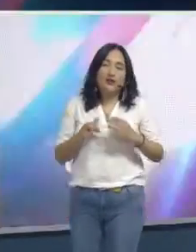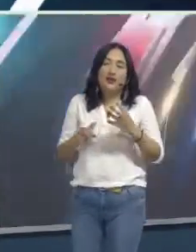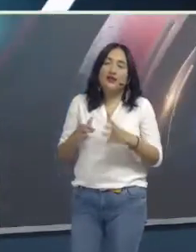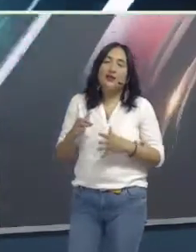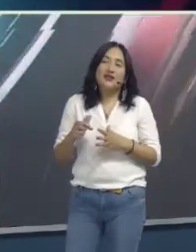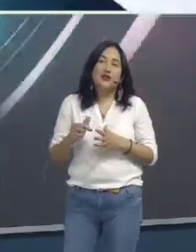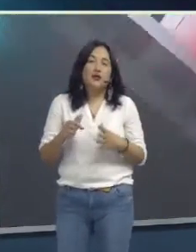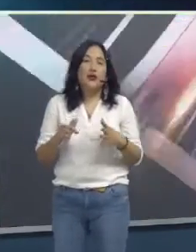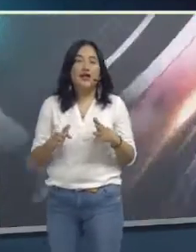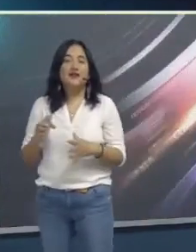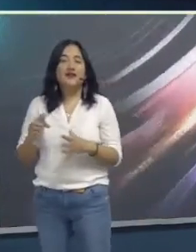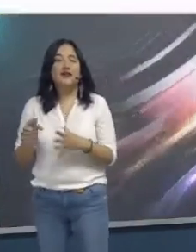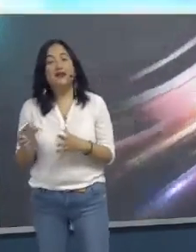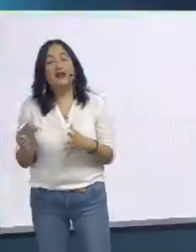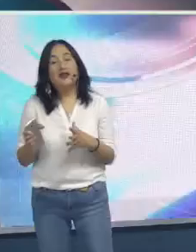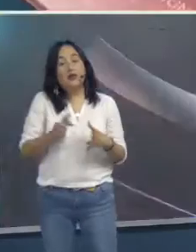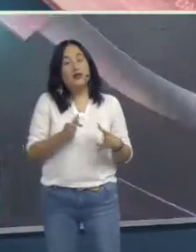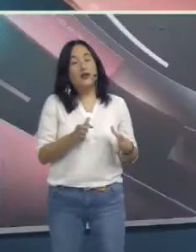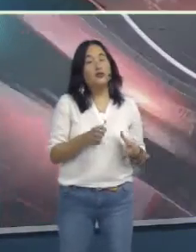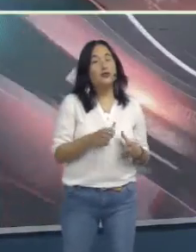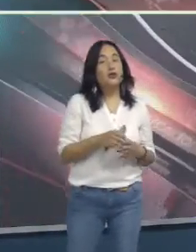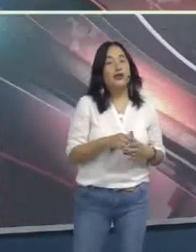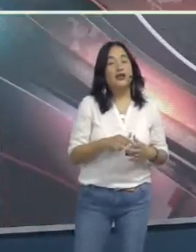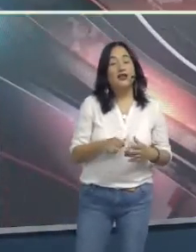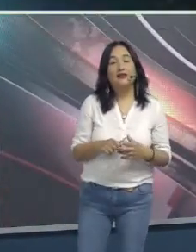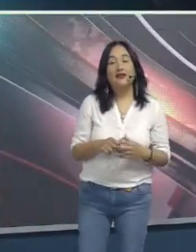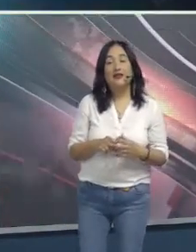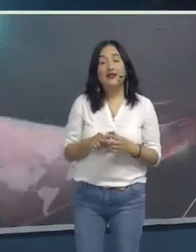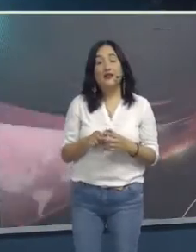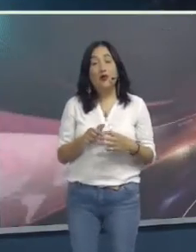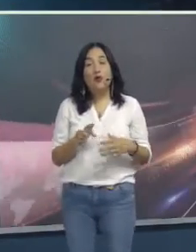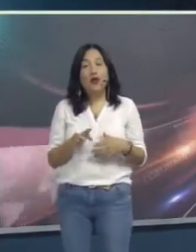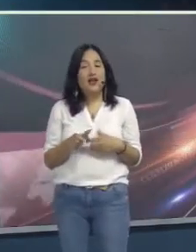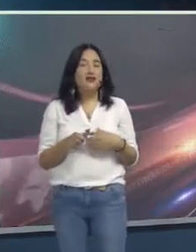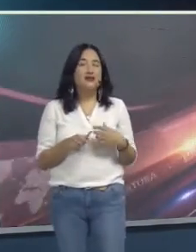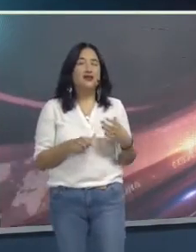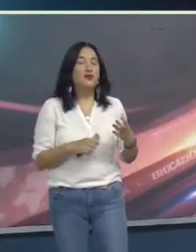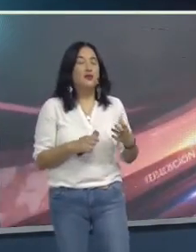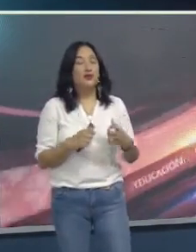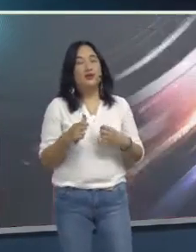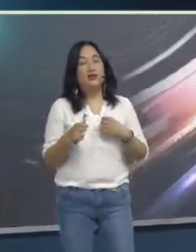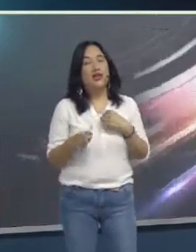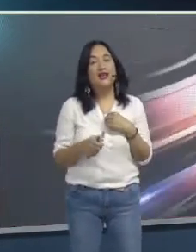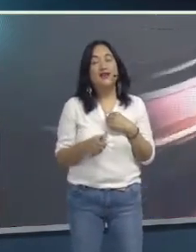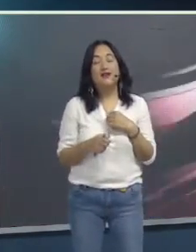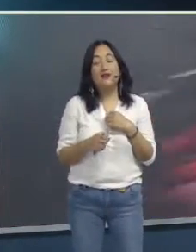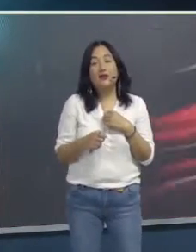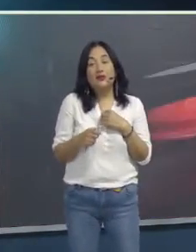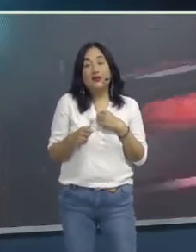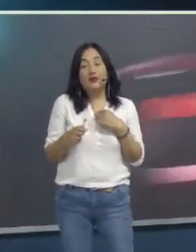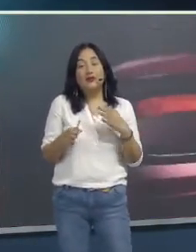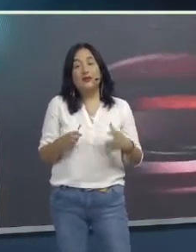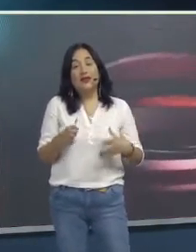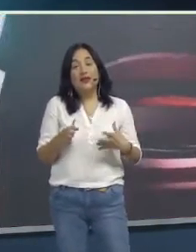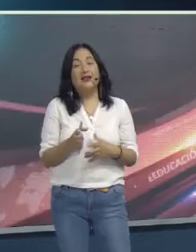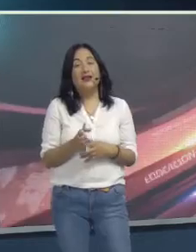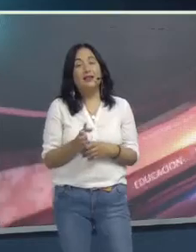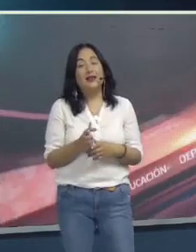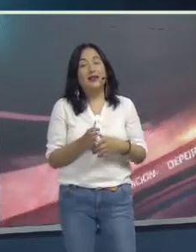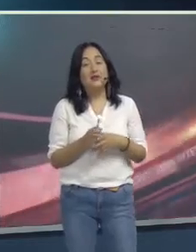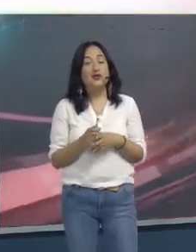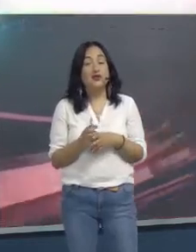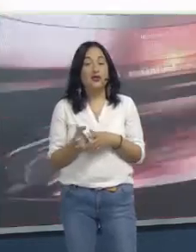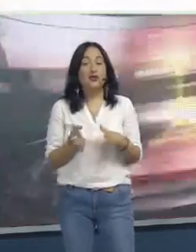consultarle cuál ha sido su balance de esta fase 1 que tuvo que atravesar San Juan, entre el comportamiento de la gente, cómo ha visto también